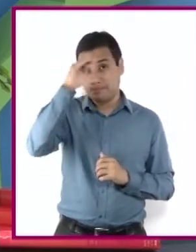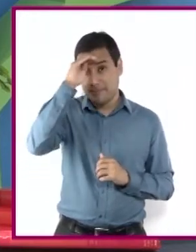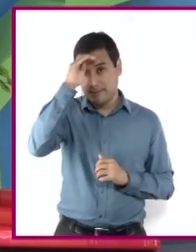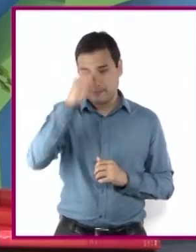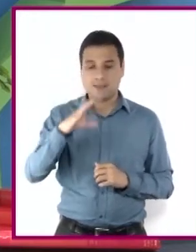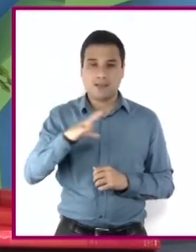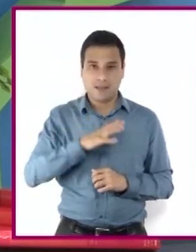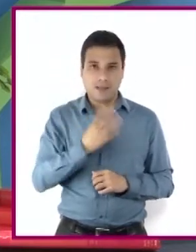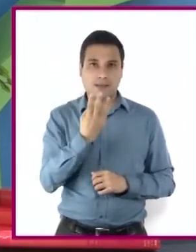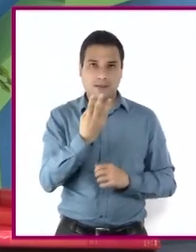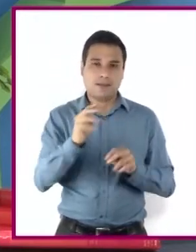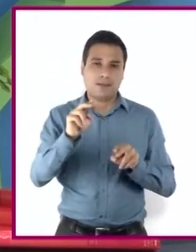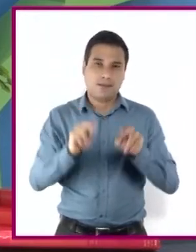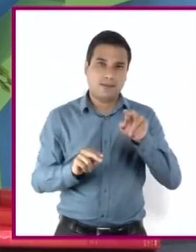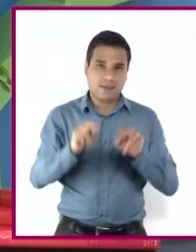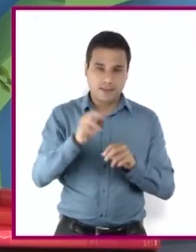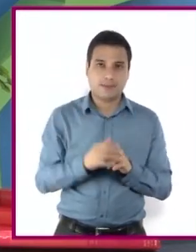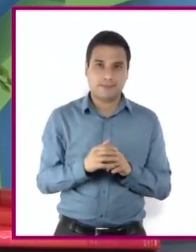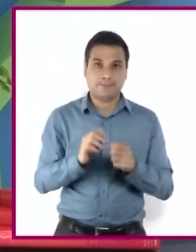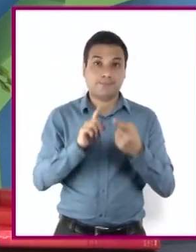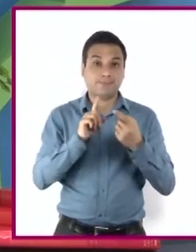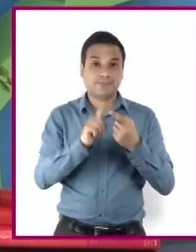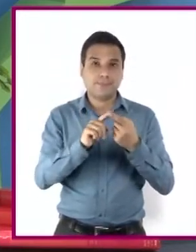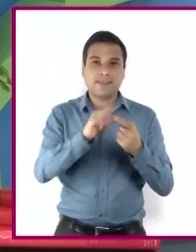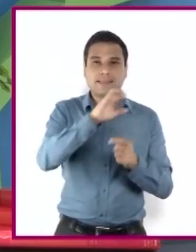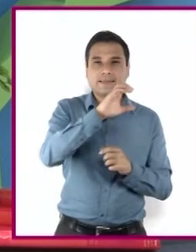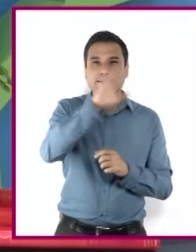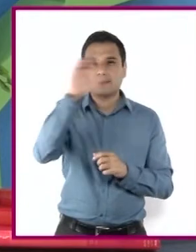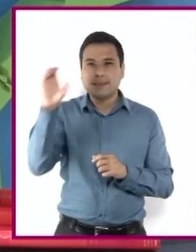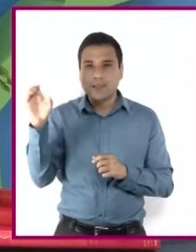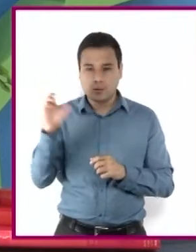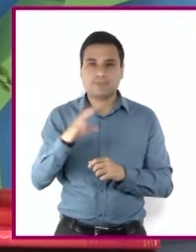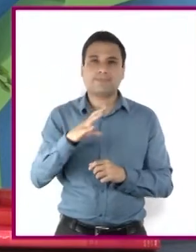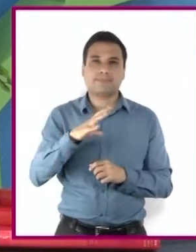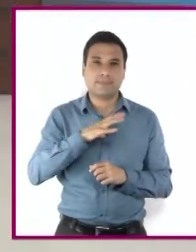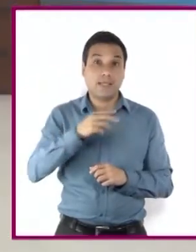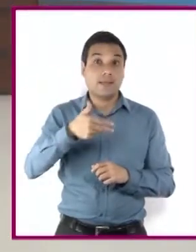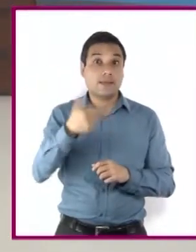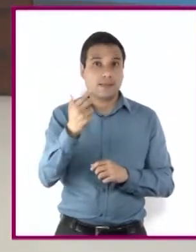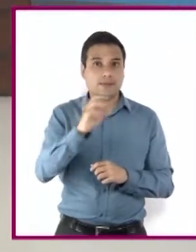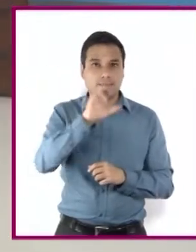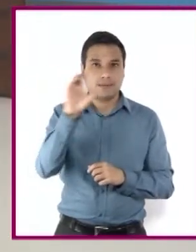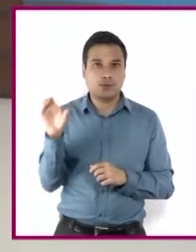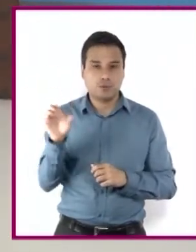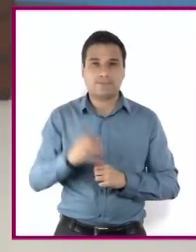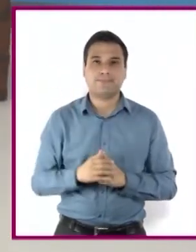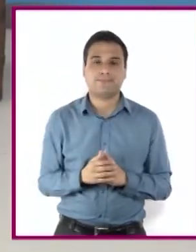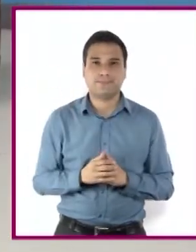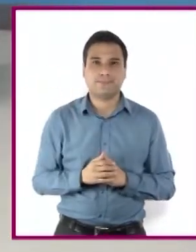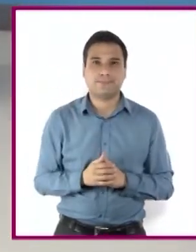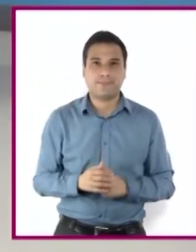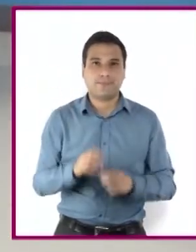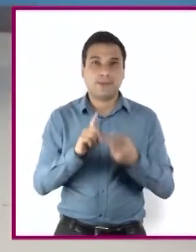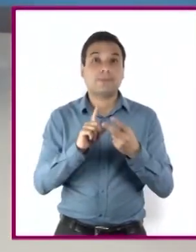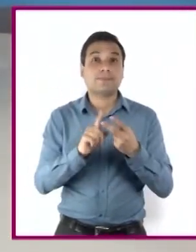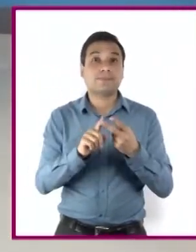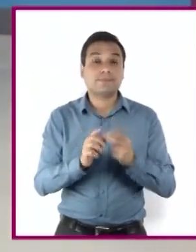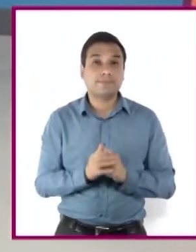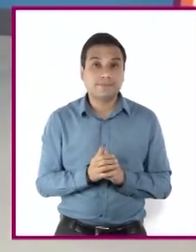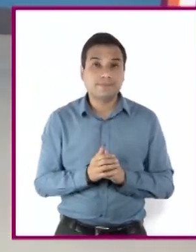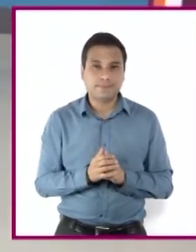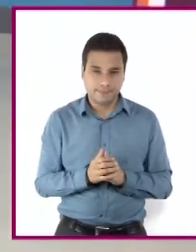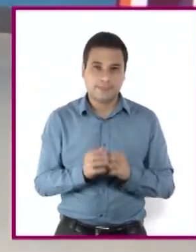niveles. Uno era el mundo celestial compuesto de 13 cielos. Otro nivel era el de la